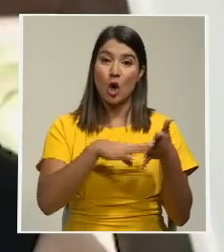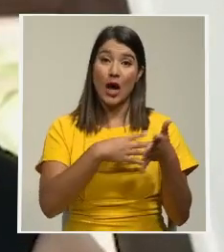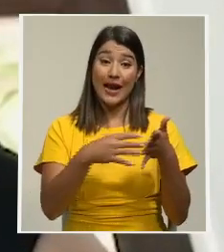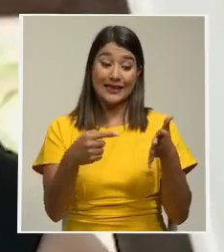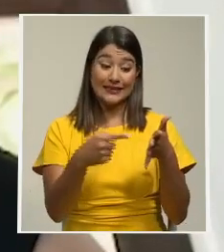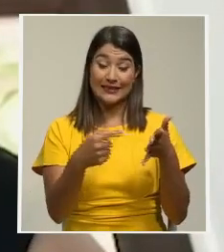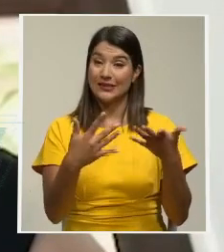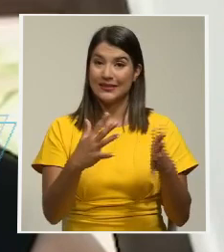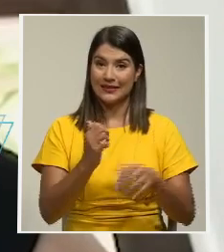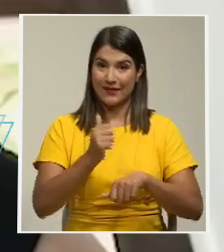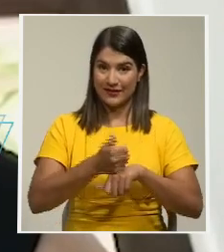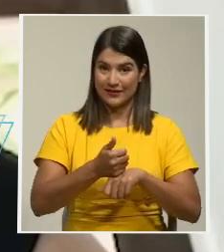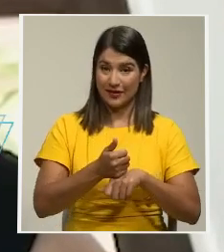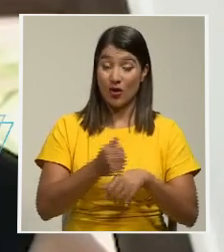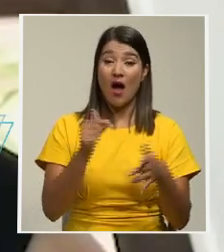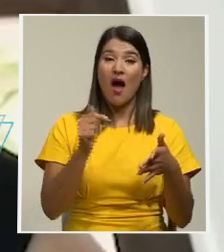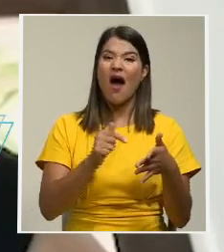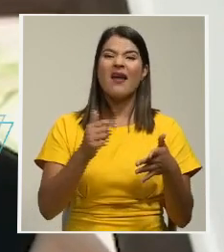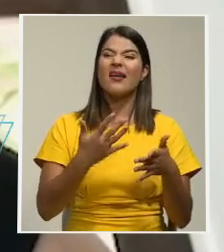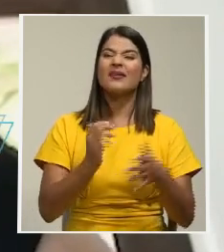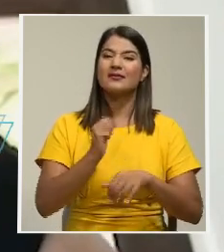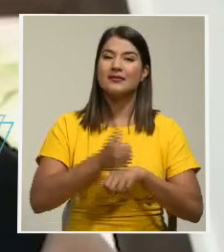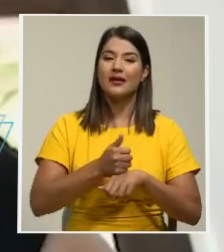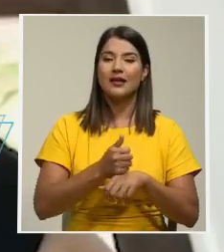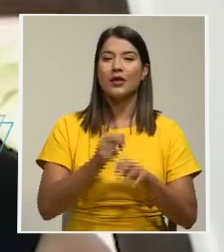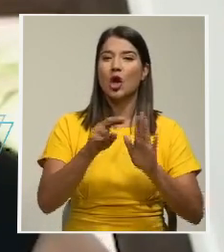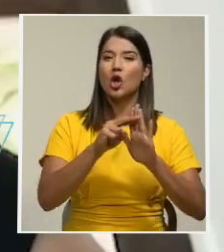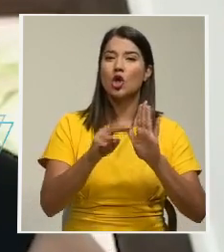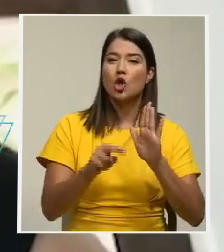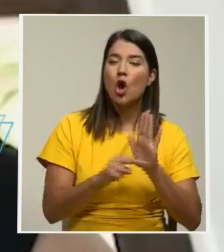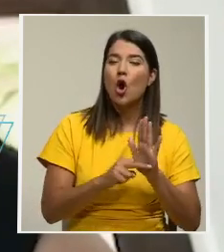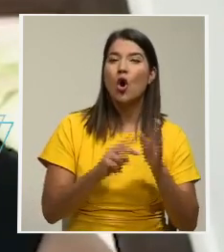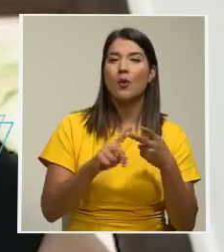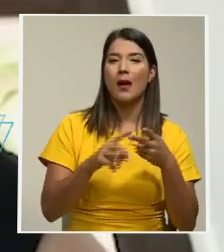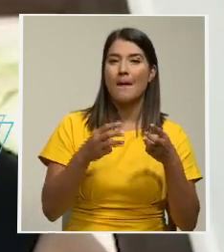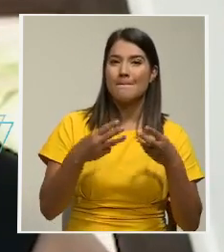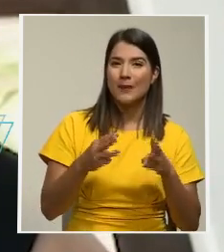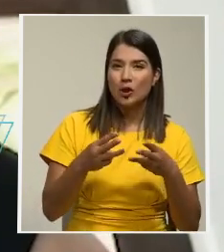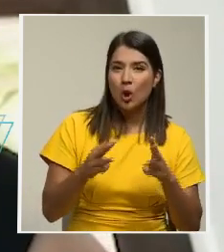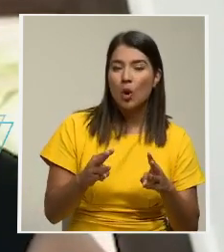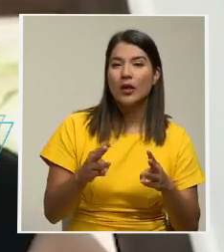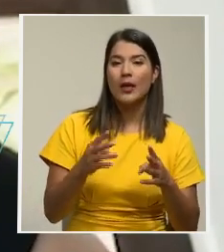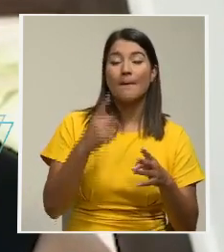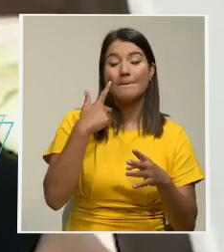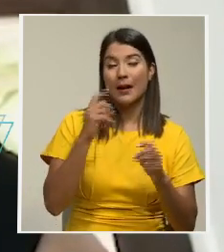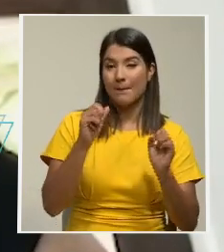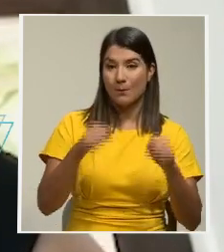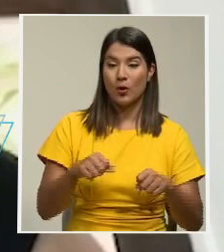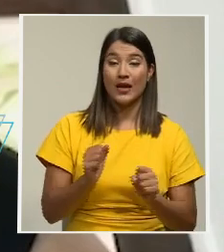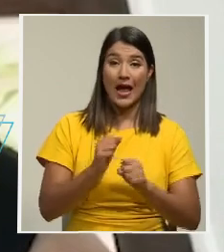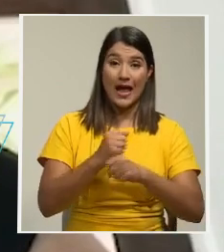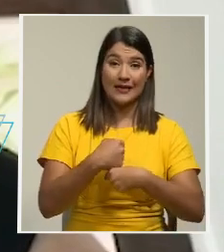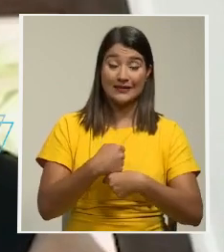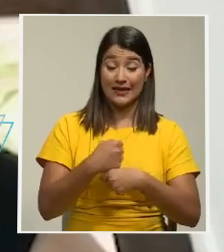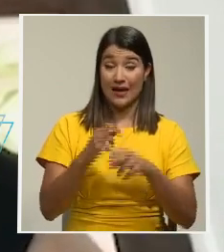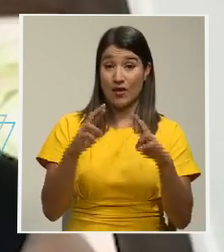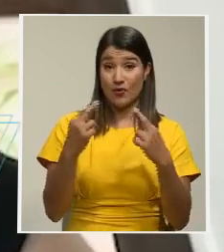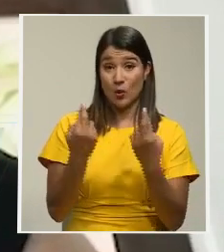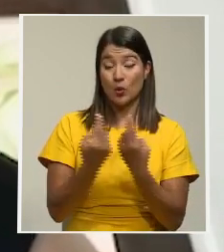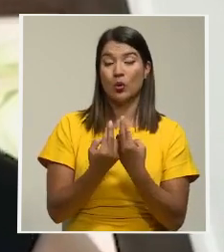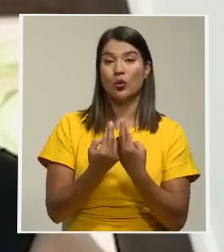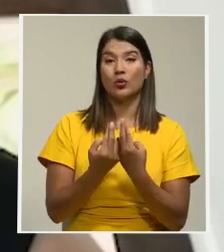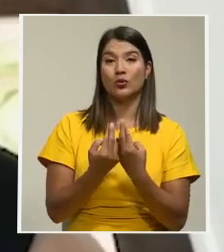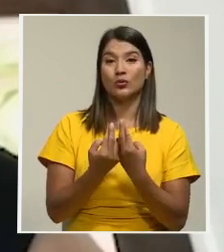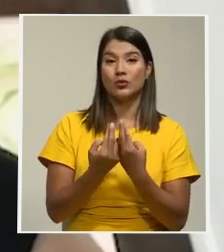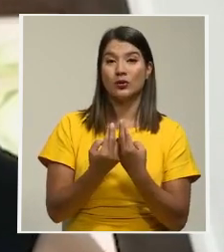electoral definitivo en el que se establezcan las normas de funcionamiento para realizar convención